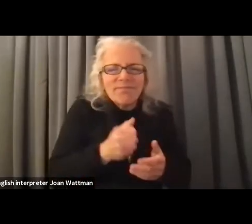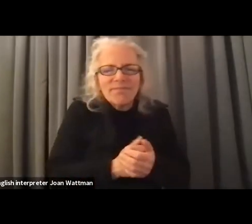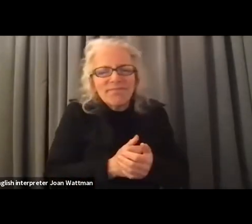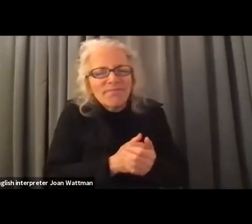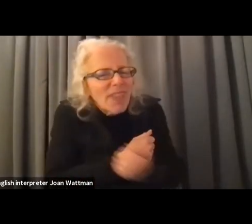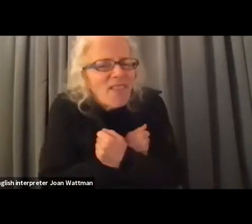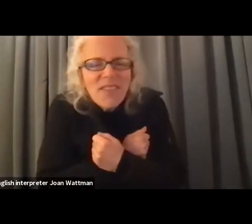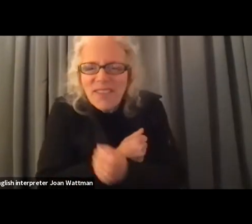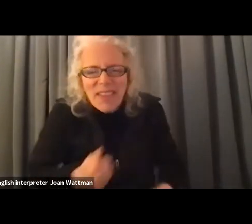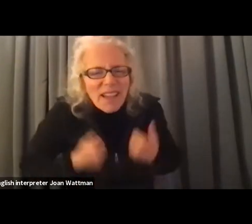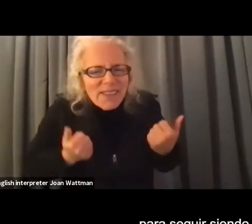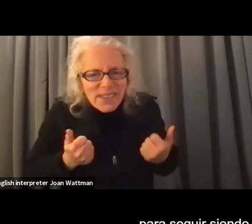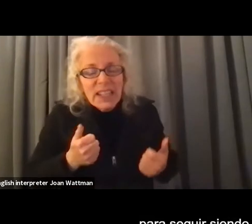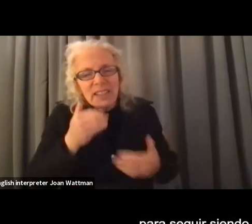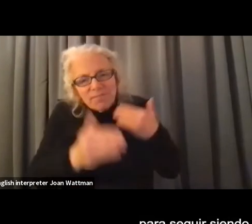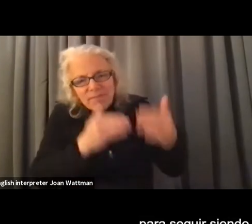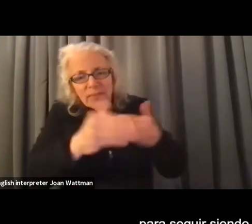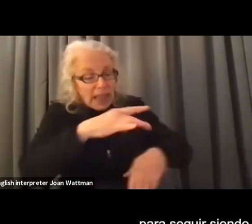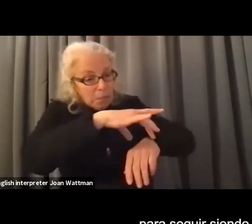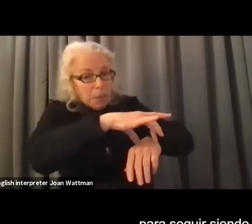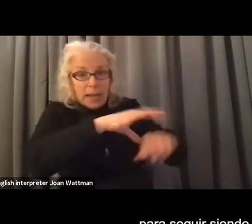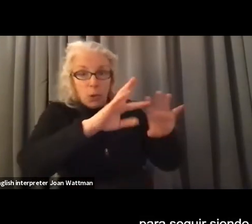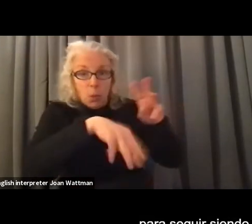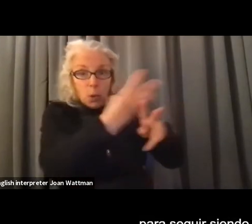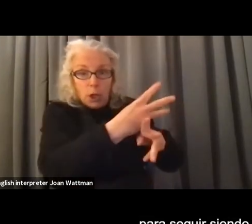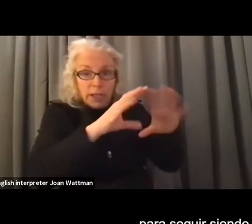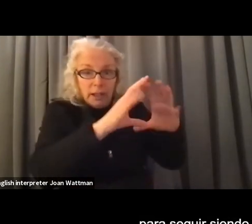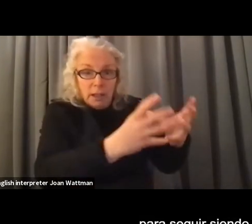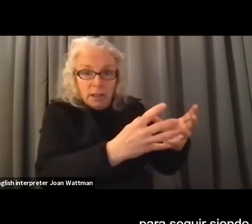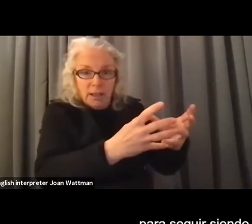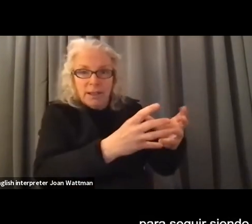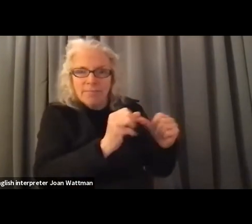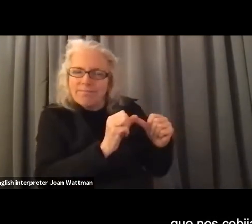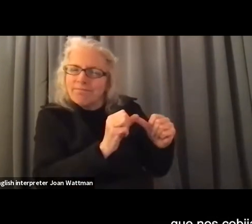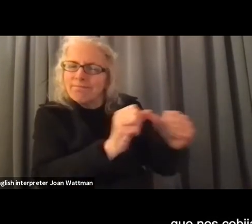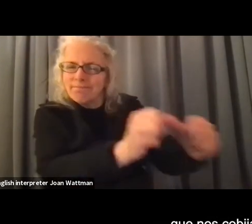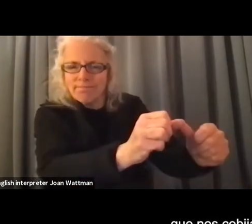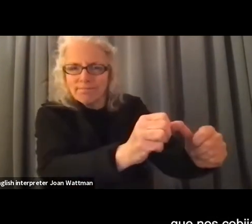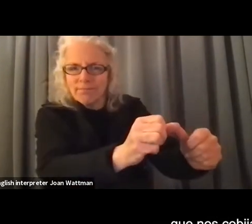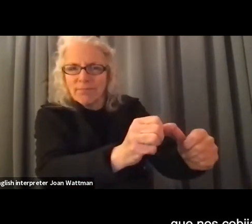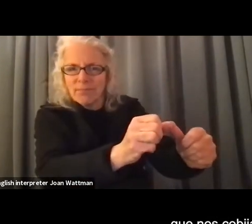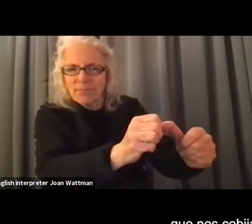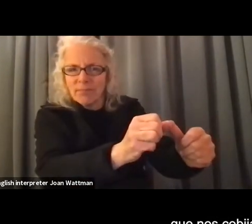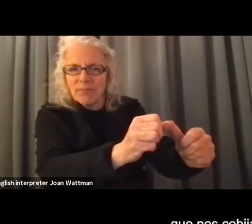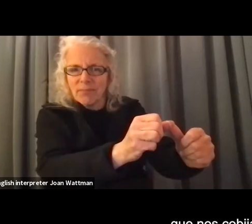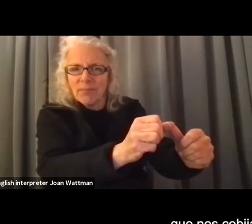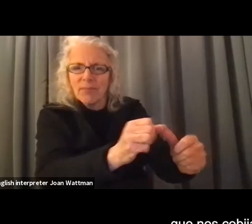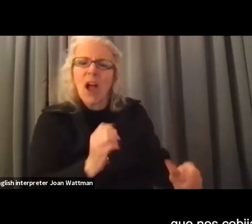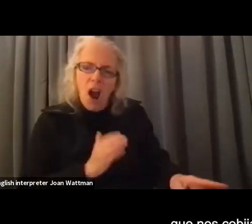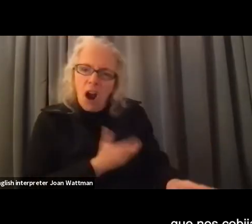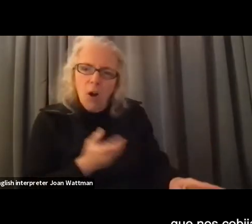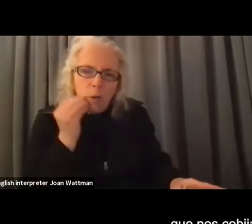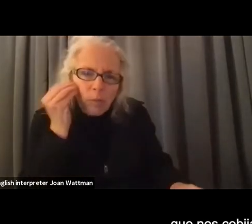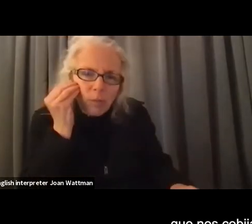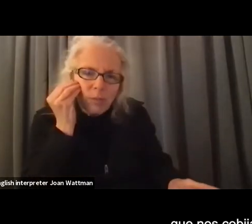siga siendo nuestra casa, que siga siendo nuestro útero mayor y que siga acobijándonos, abrigándonos con